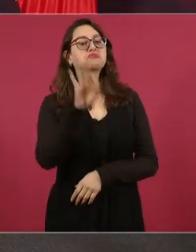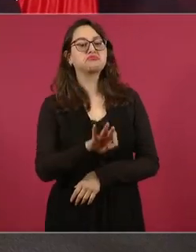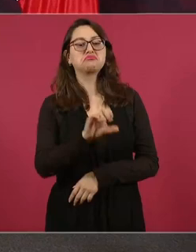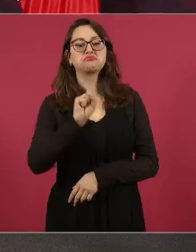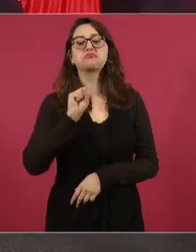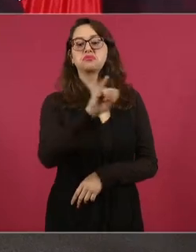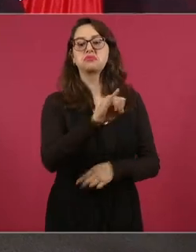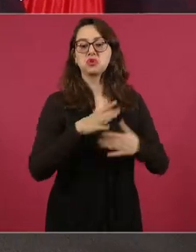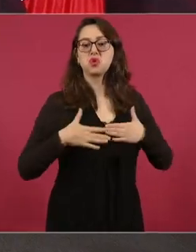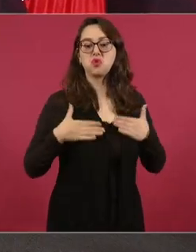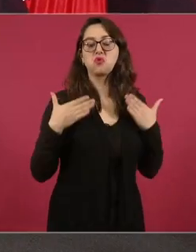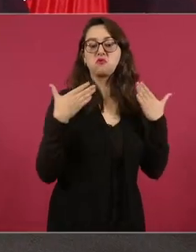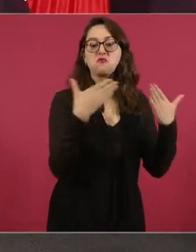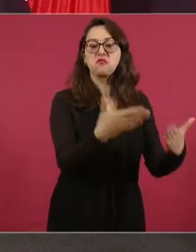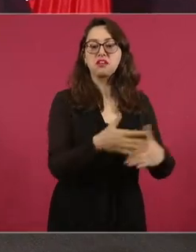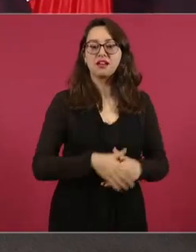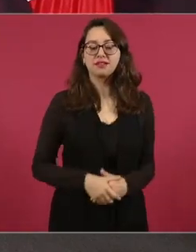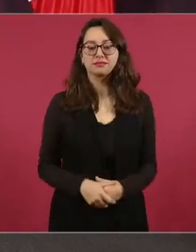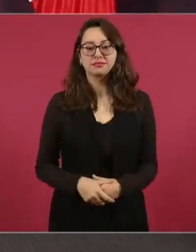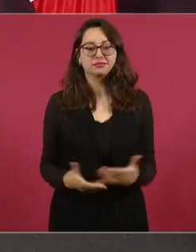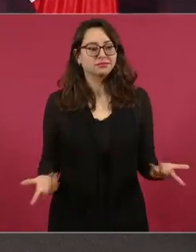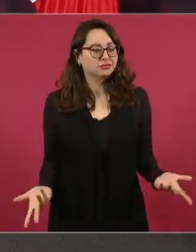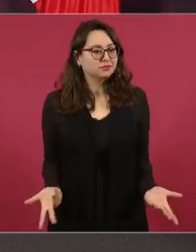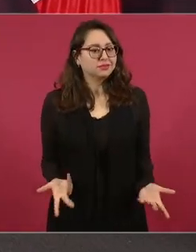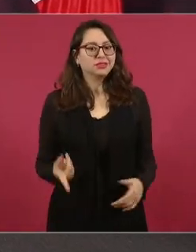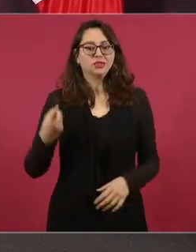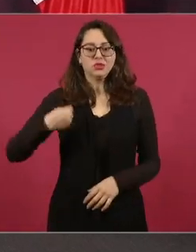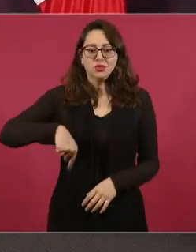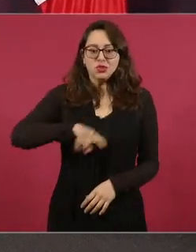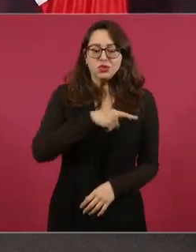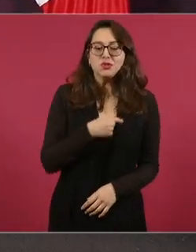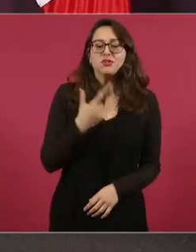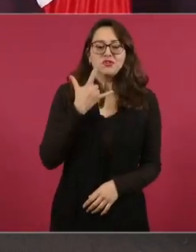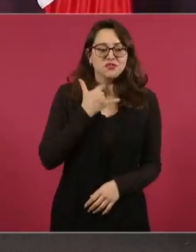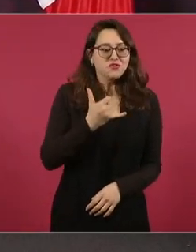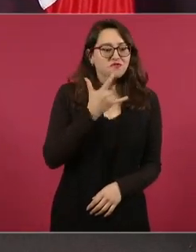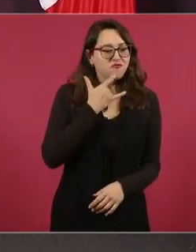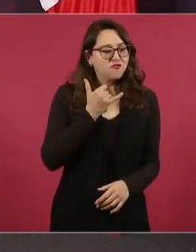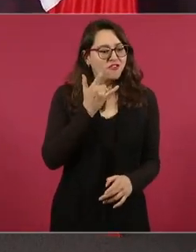Entonces, le pido haciendo un esfuerzo